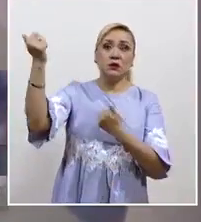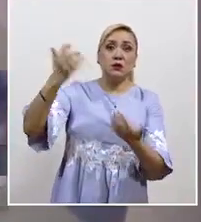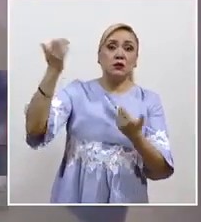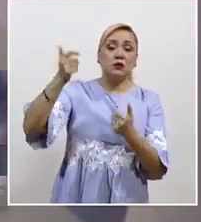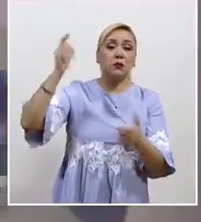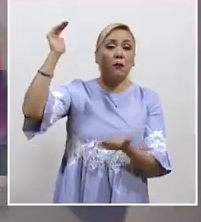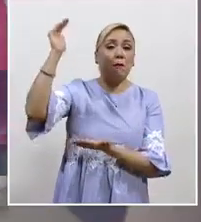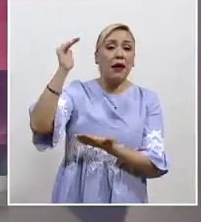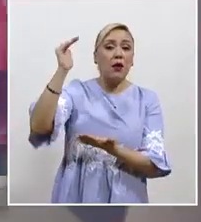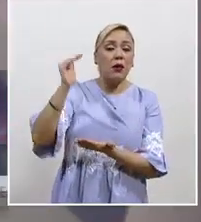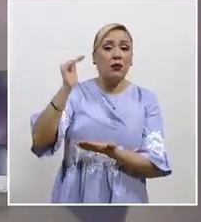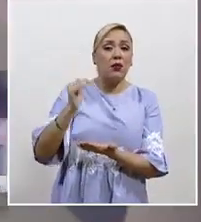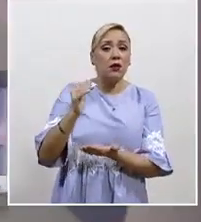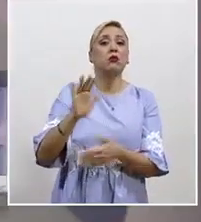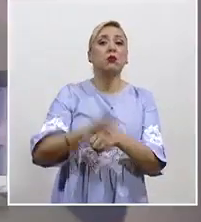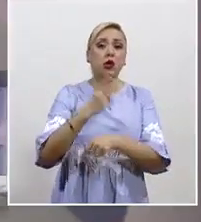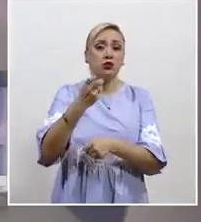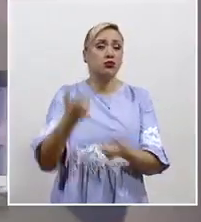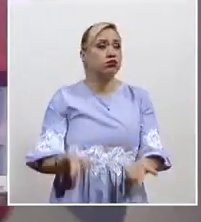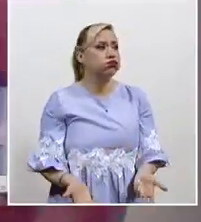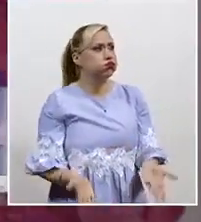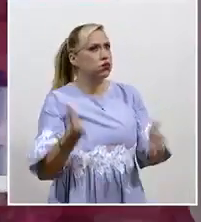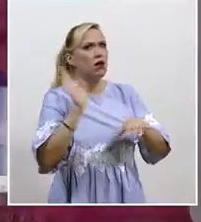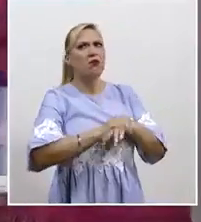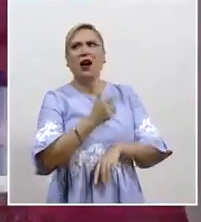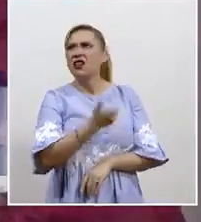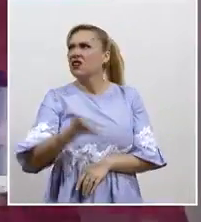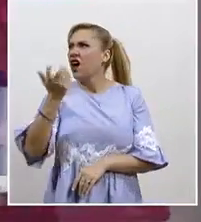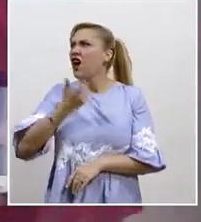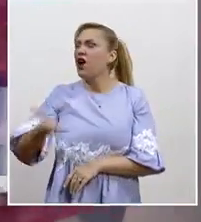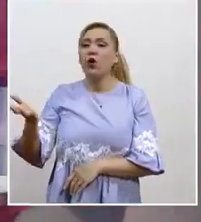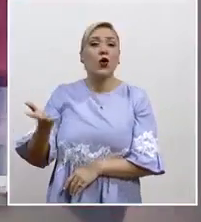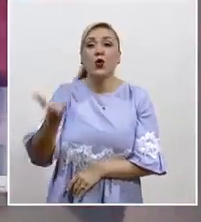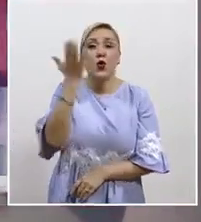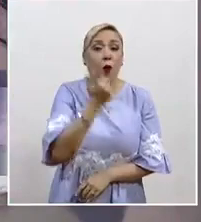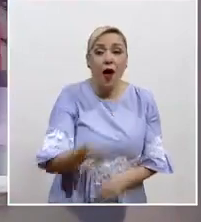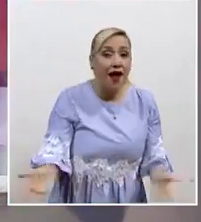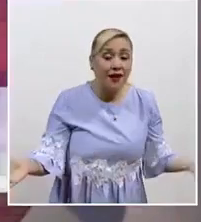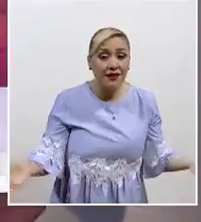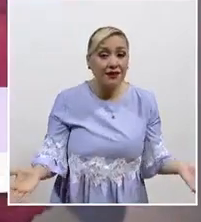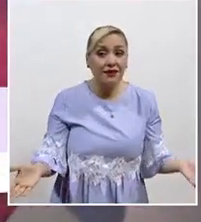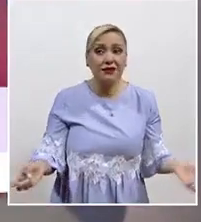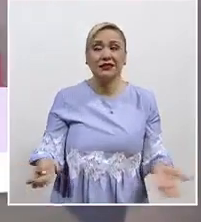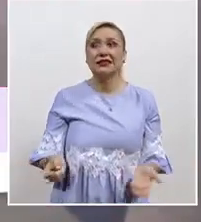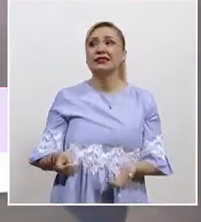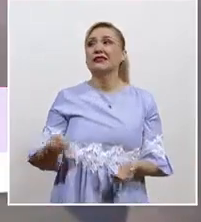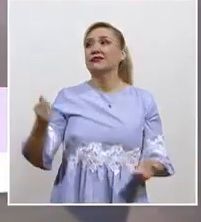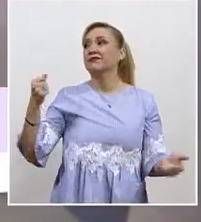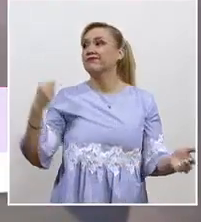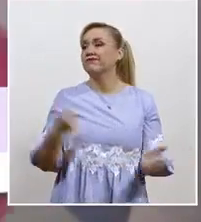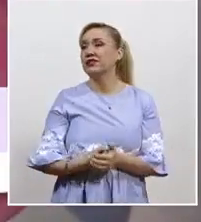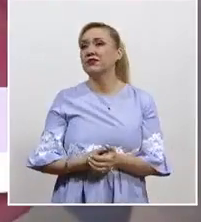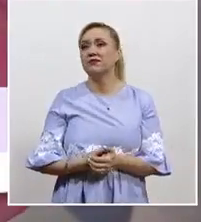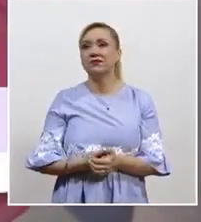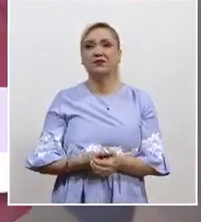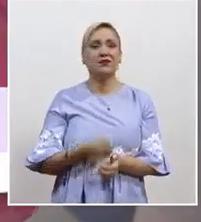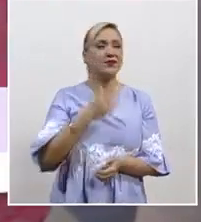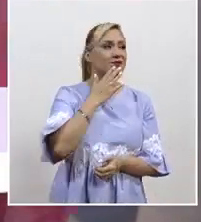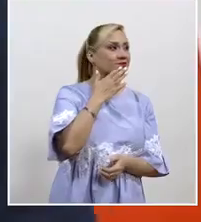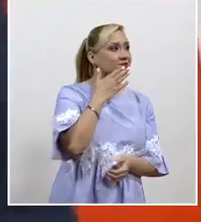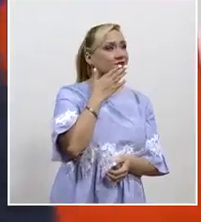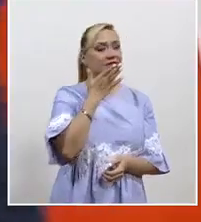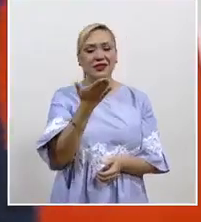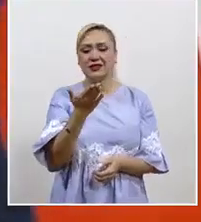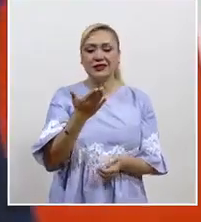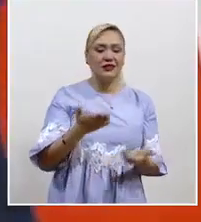la inflación porque me sale más caro pues porque ya no hay es decir hay más demanda a nivel de lo que se puede ofertar a nivel mundial